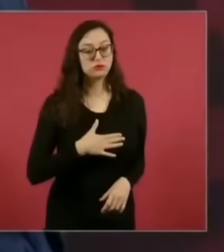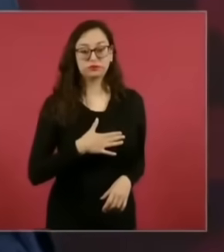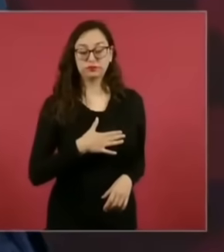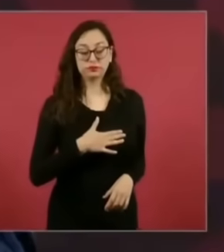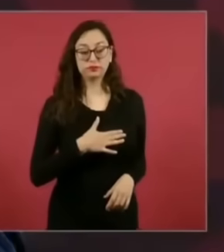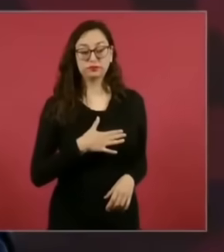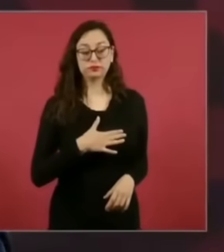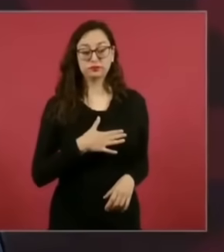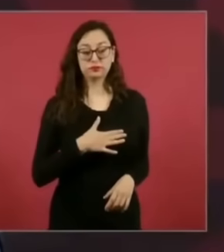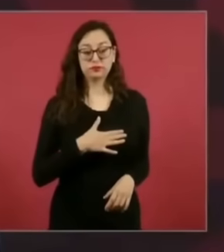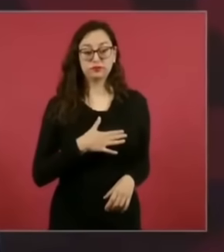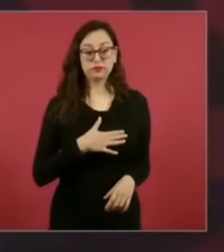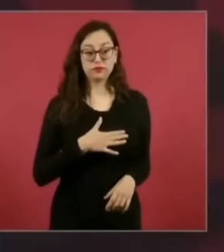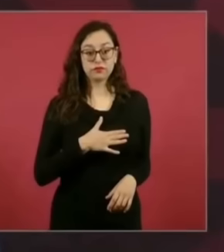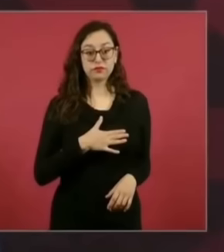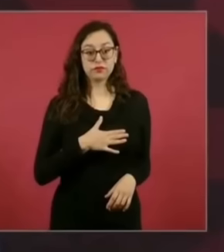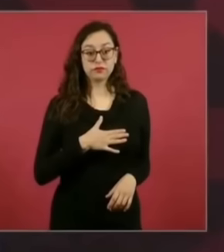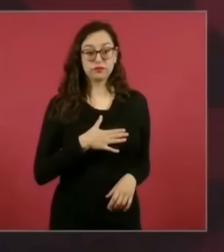Además,